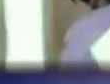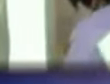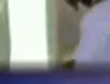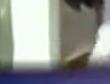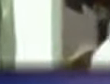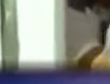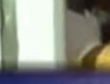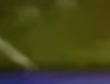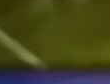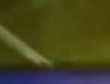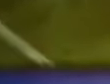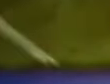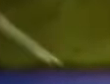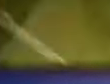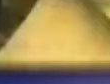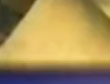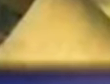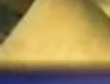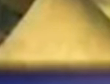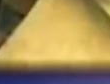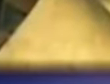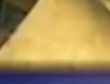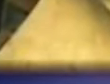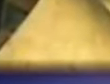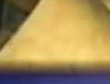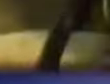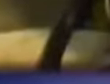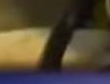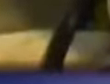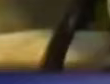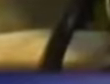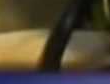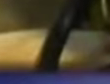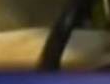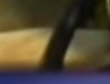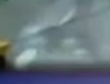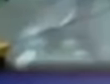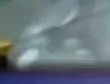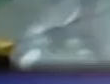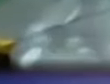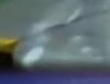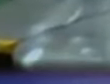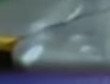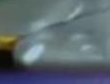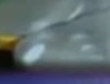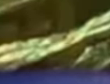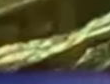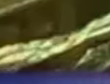profesor mueren en un incendio provocado en una guardería de Brasil.